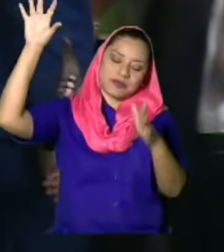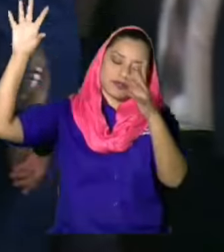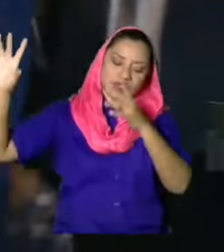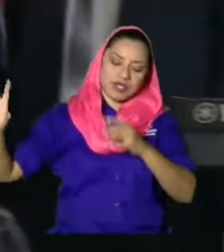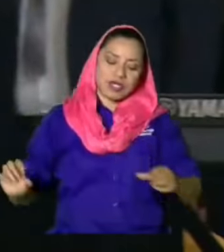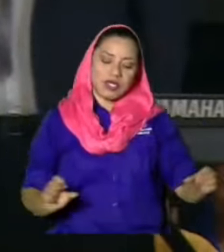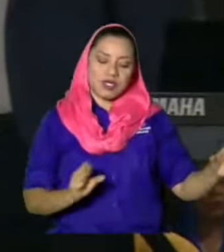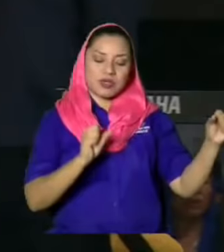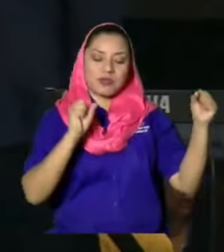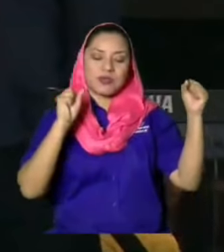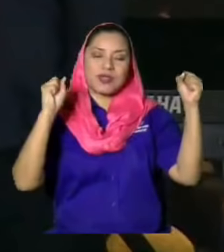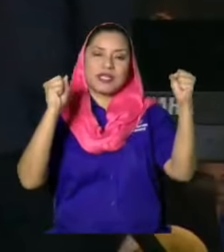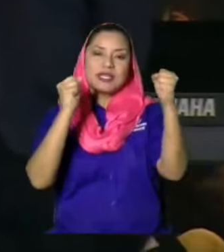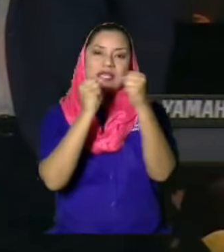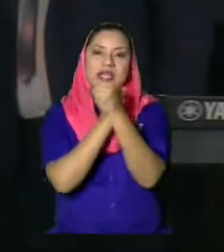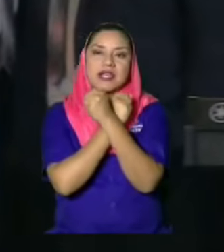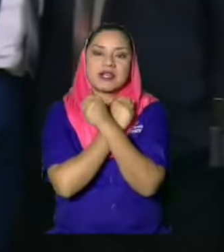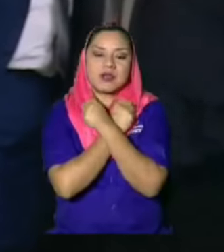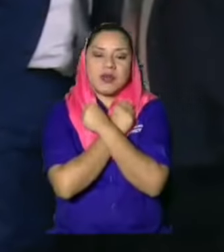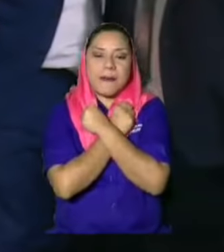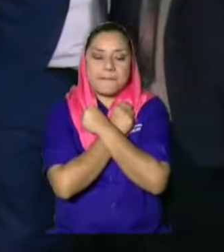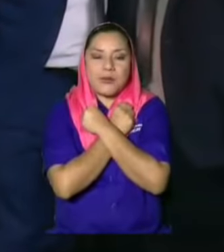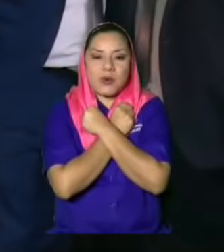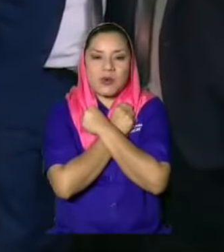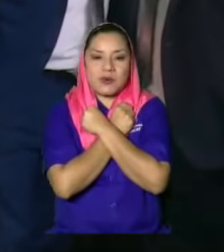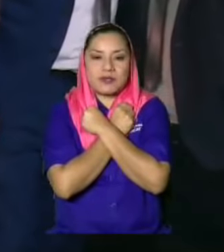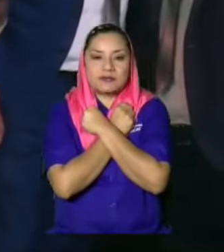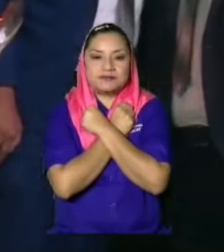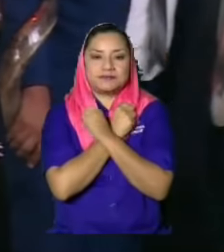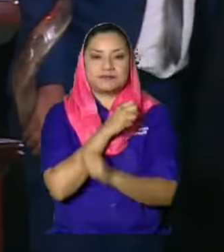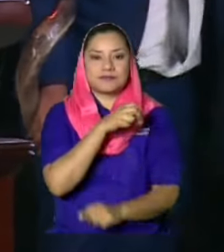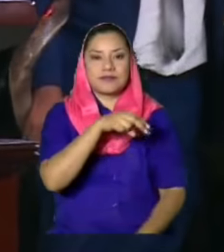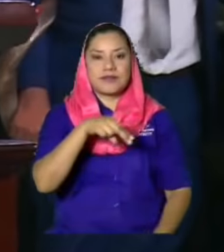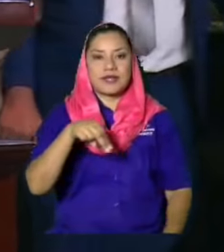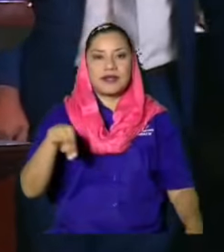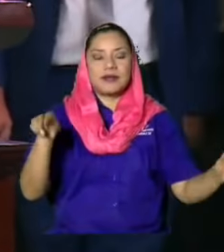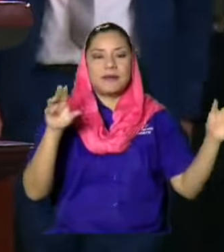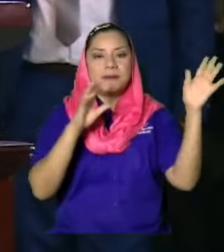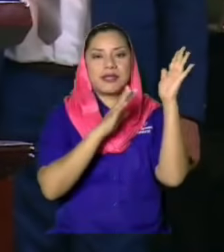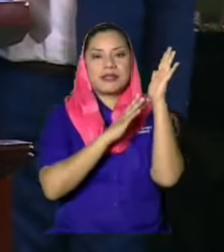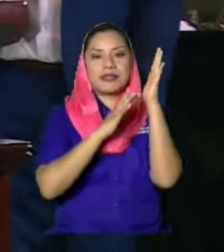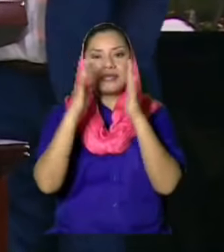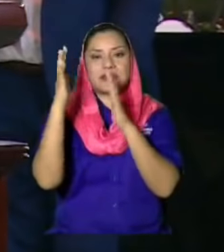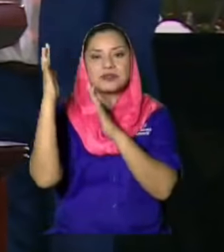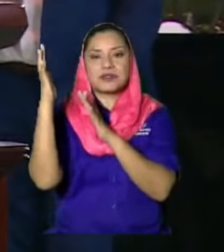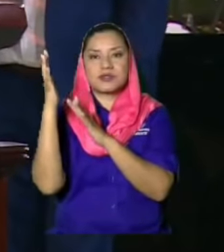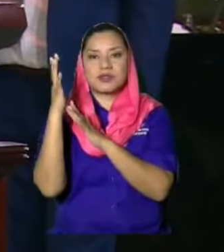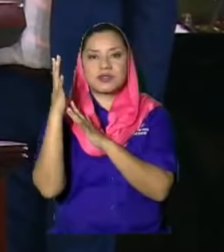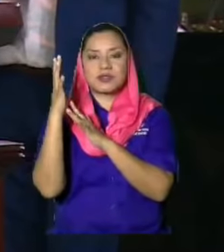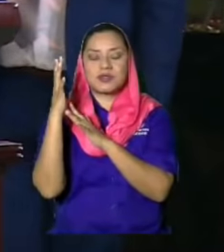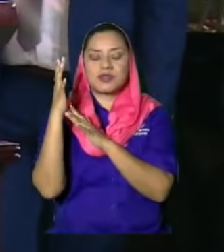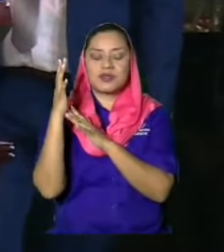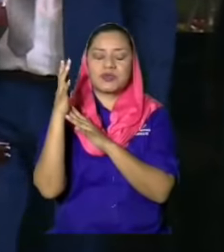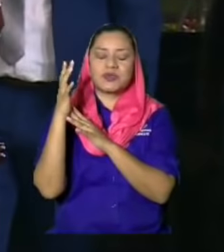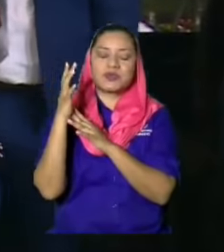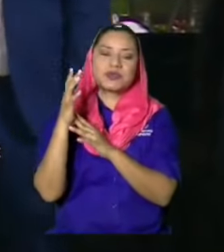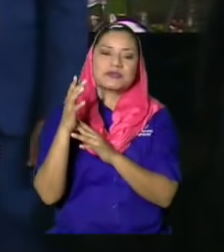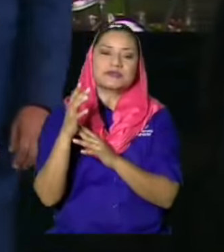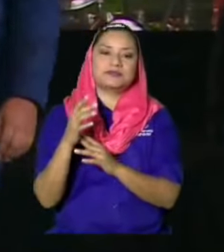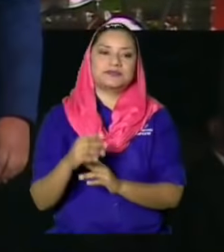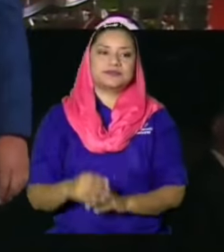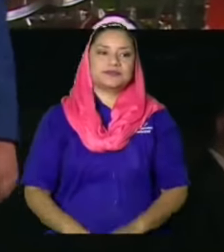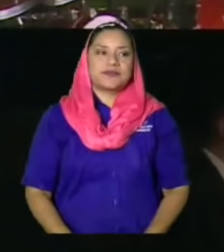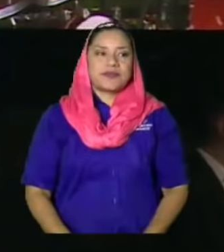todavía. Hay almas todavía en el nombre poderoso de Jesús, que esta mañana salen. Esta mañana salen. Mientras tú empiezas